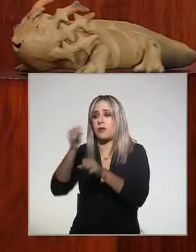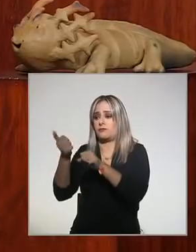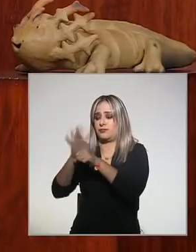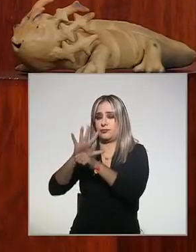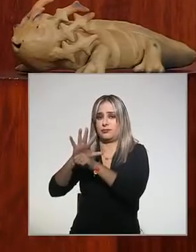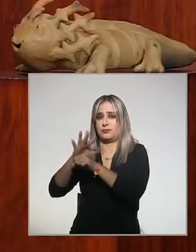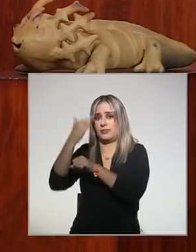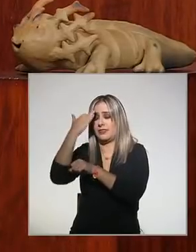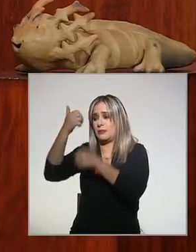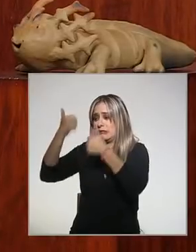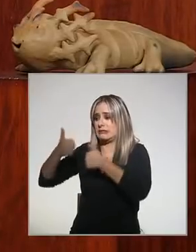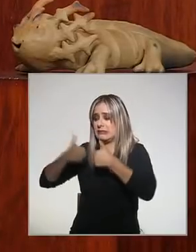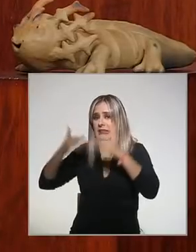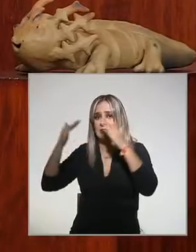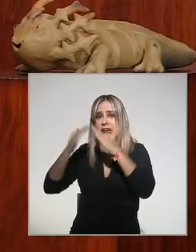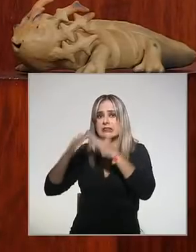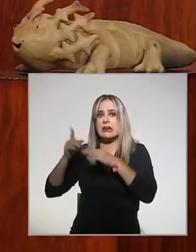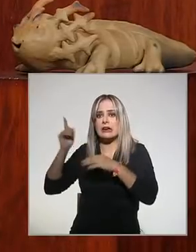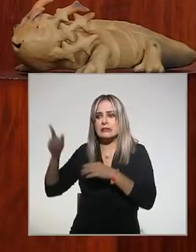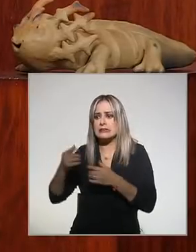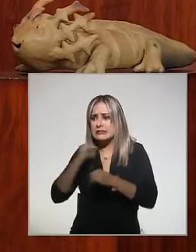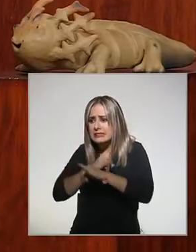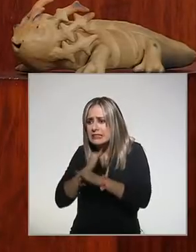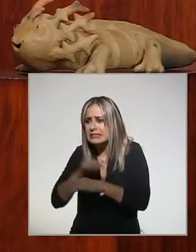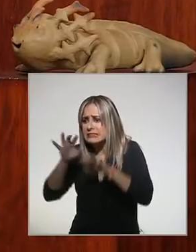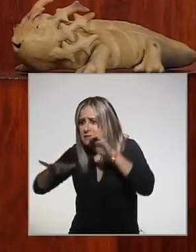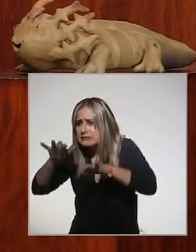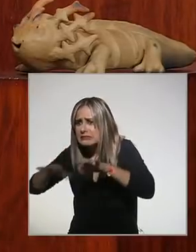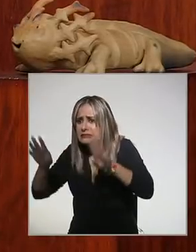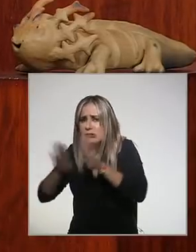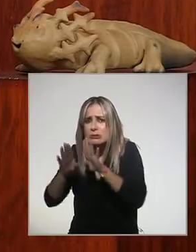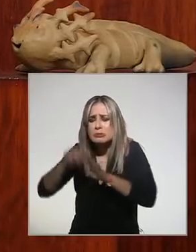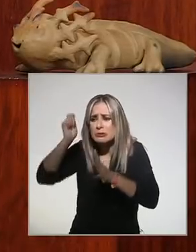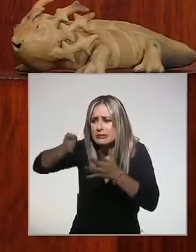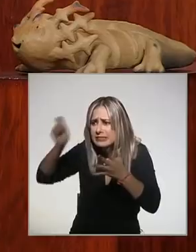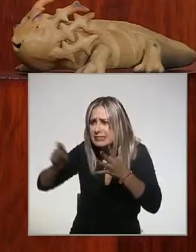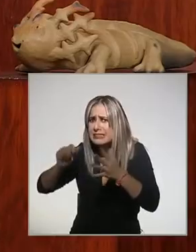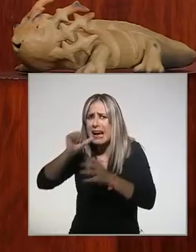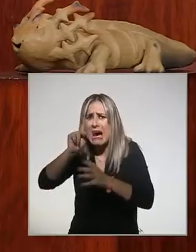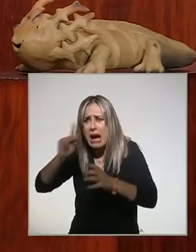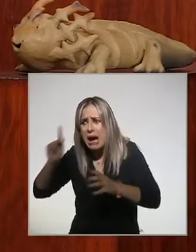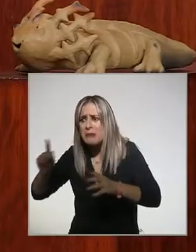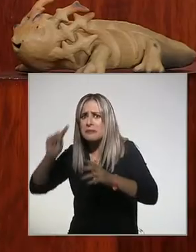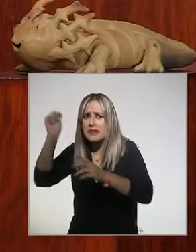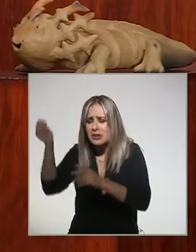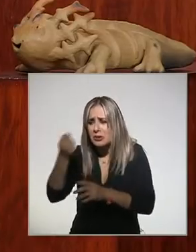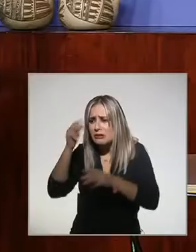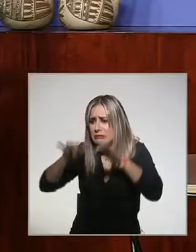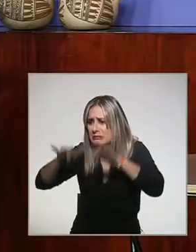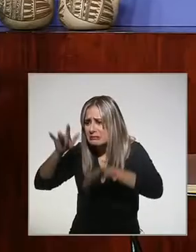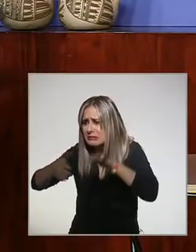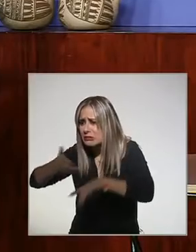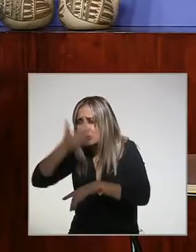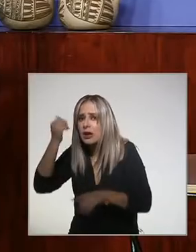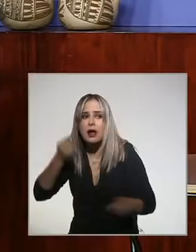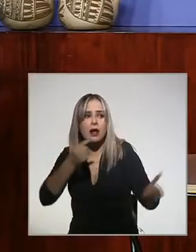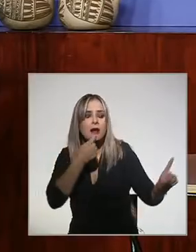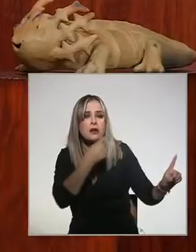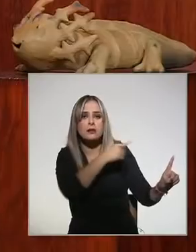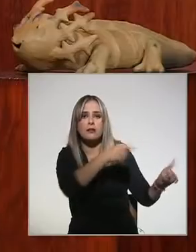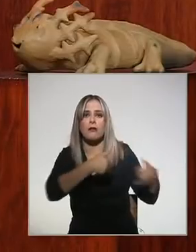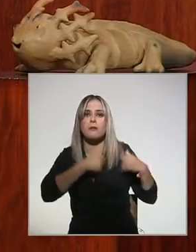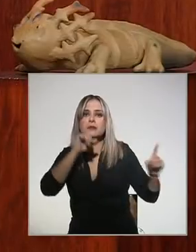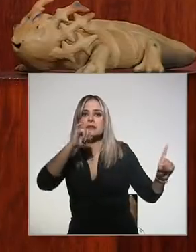pandemia, yo no tenía mucho dominio de cómo funcionaban las aplicaciones, herramientas tecnológicas, pero los niños sí,